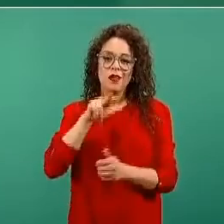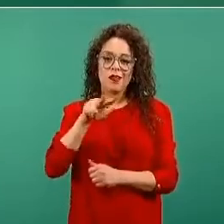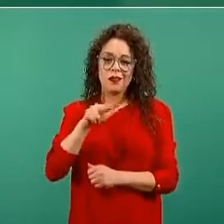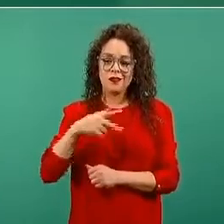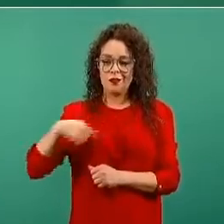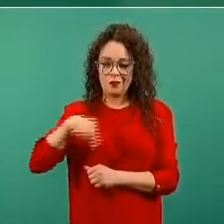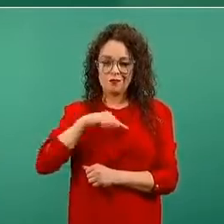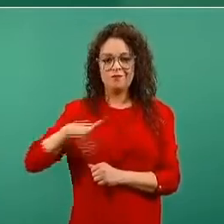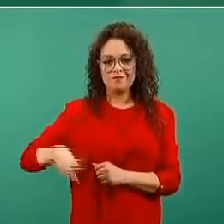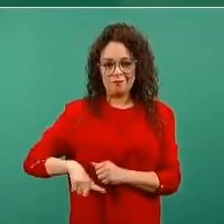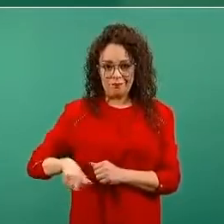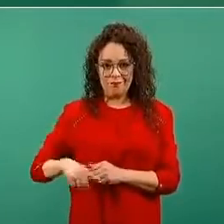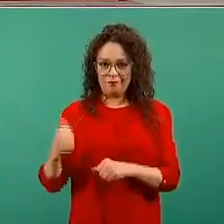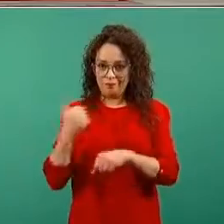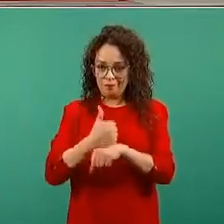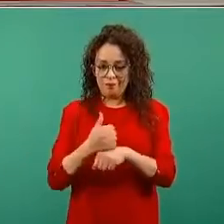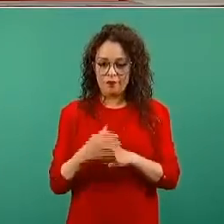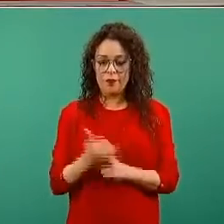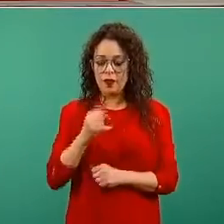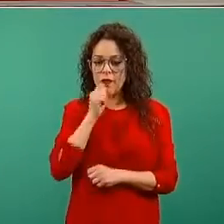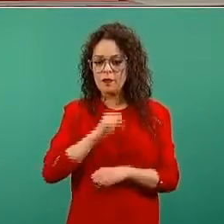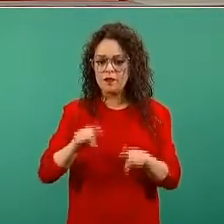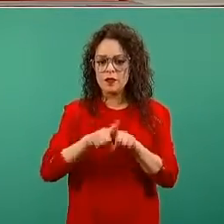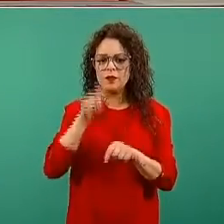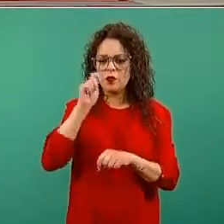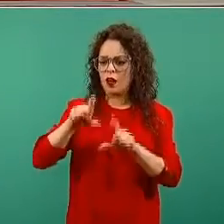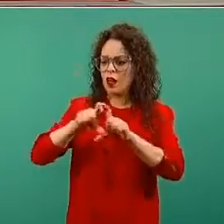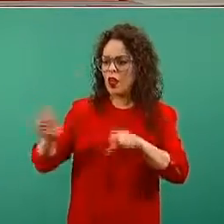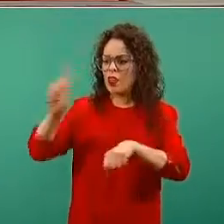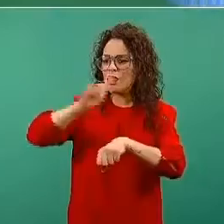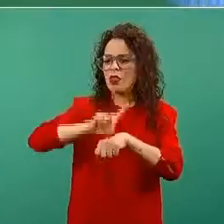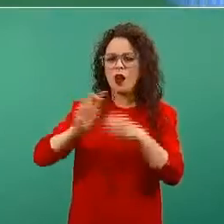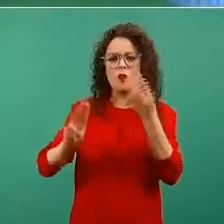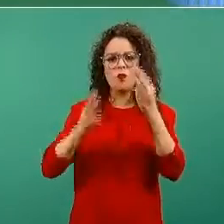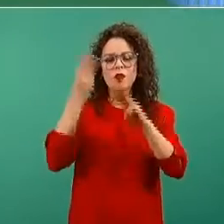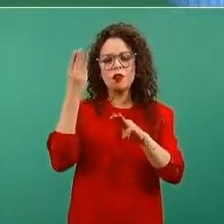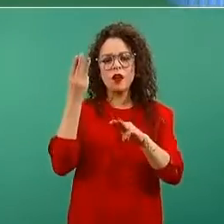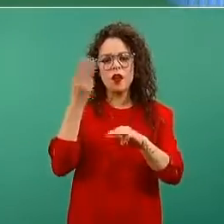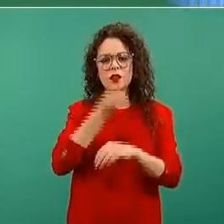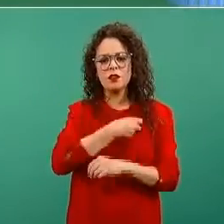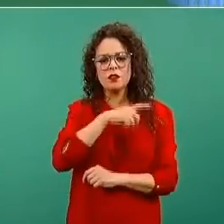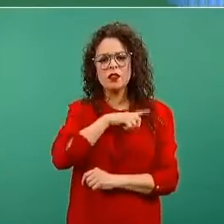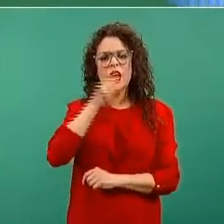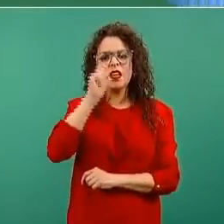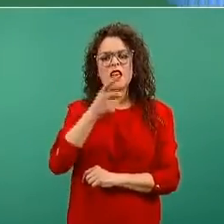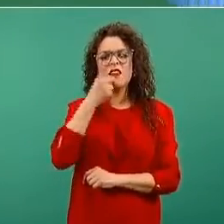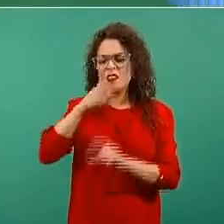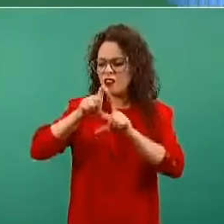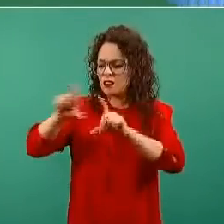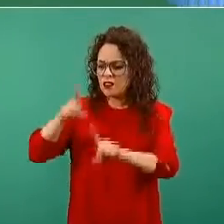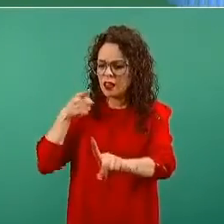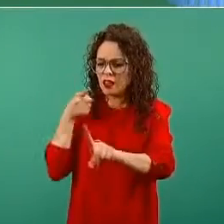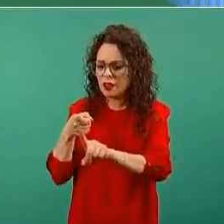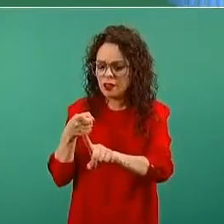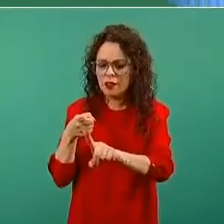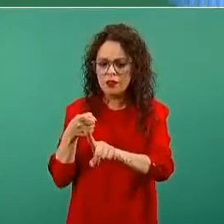lema del Día Mundial de la Salud en esta ocasión hace referencia a la importancia de la